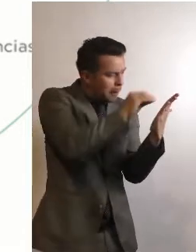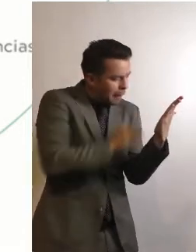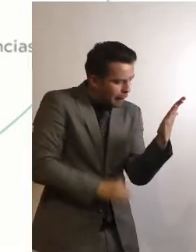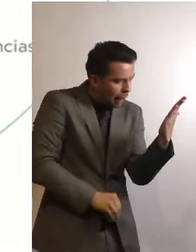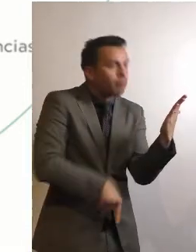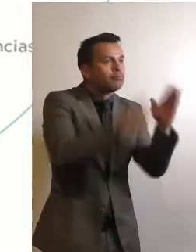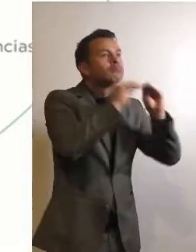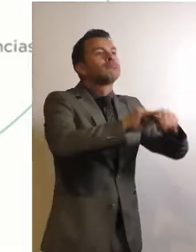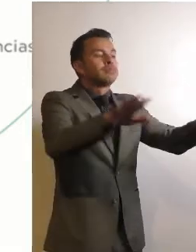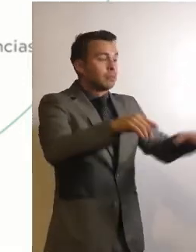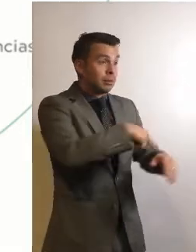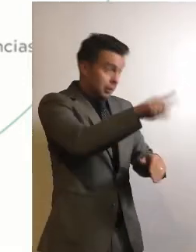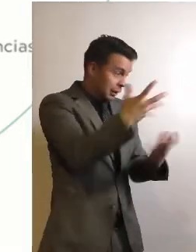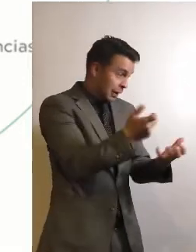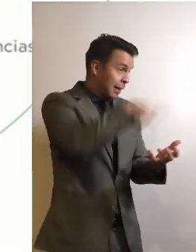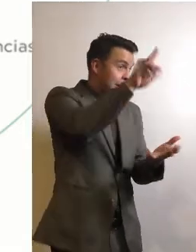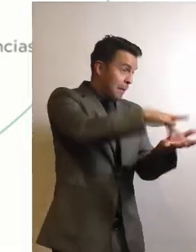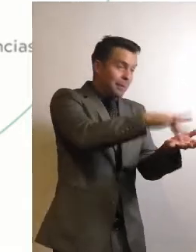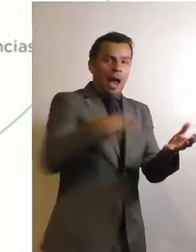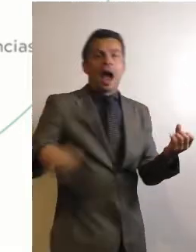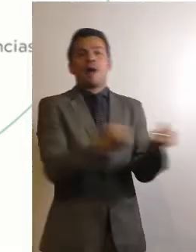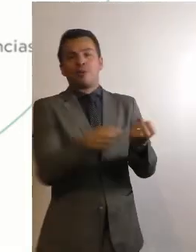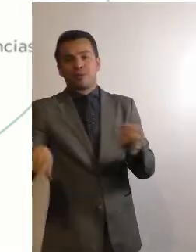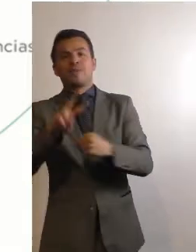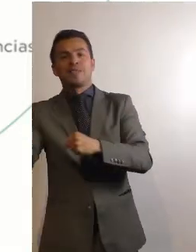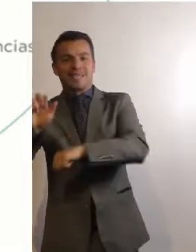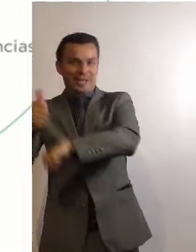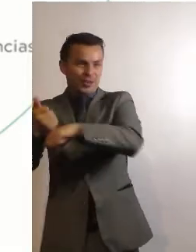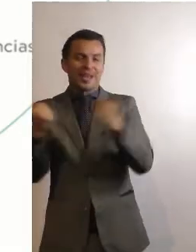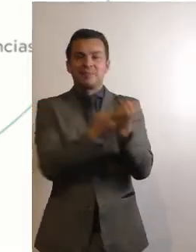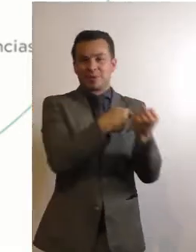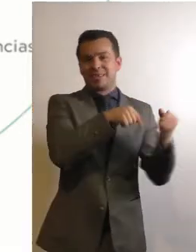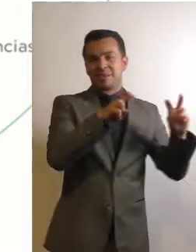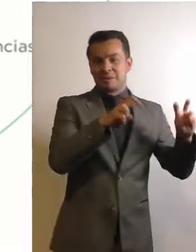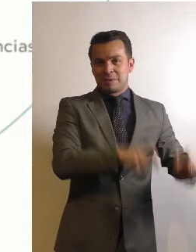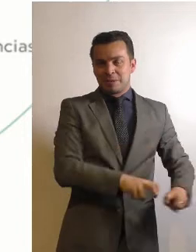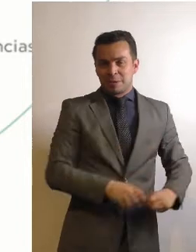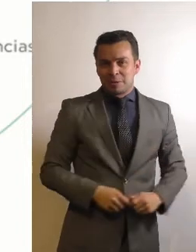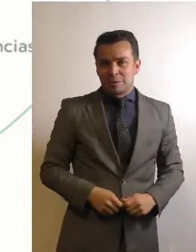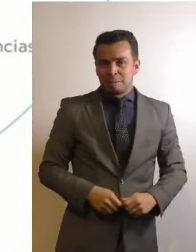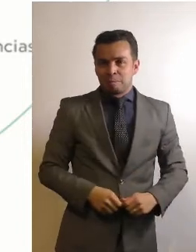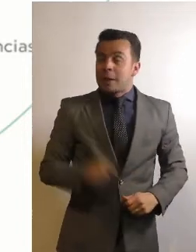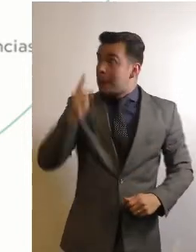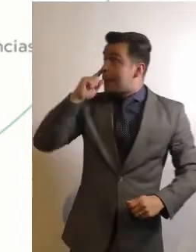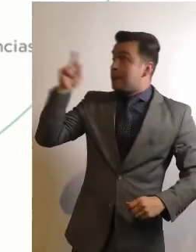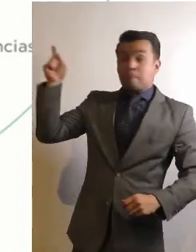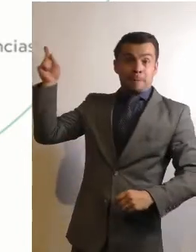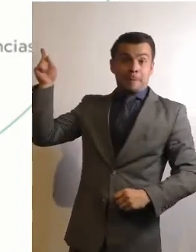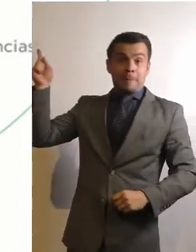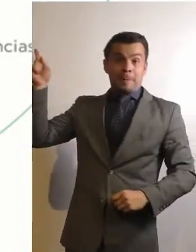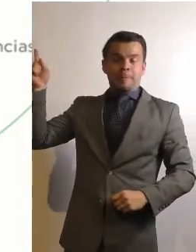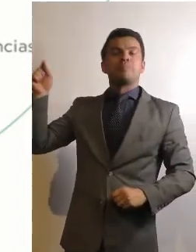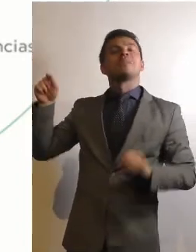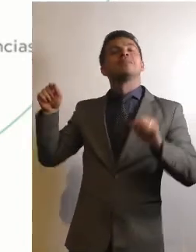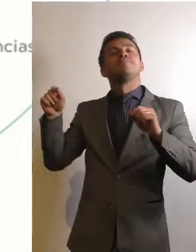Siguiente. Estos son algunos detalles de financiaciones externas a